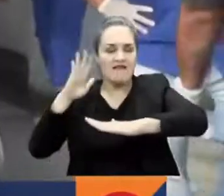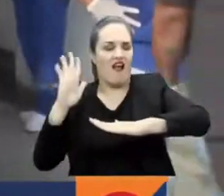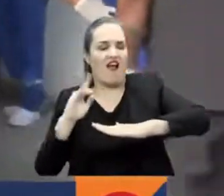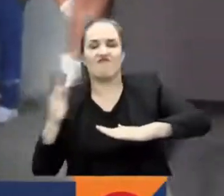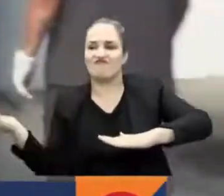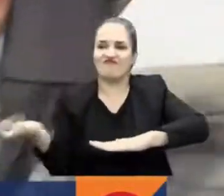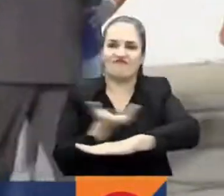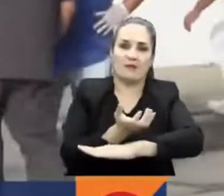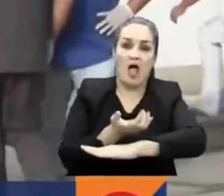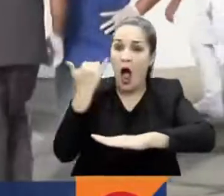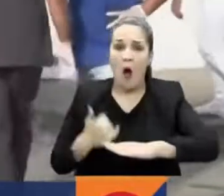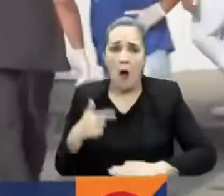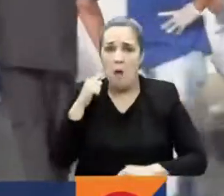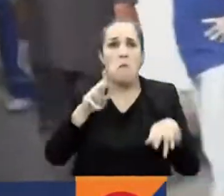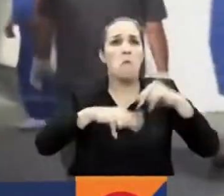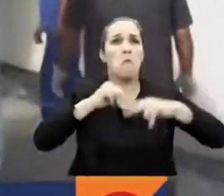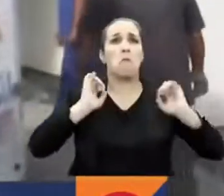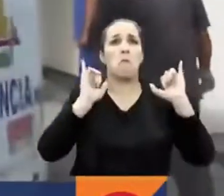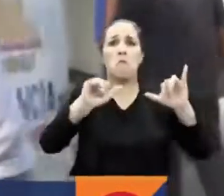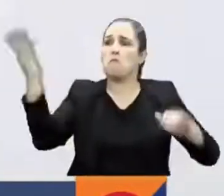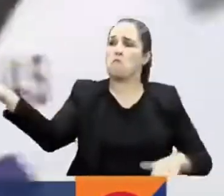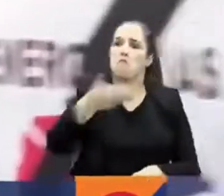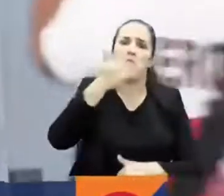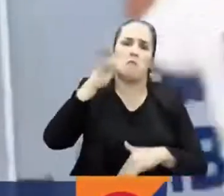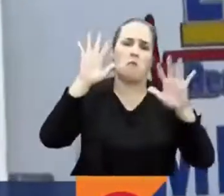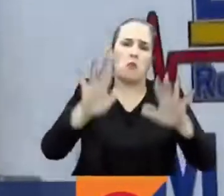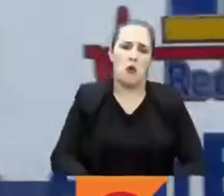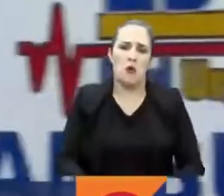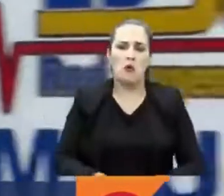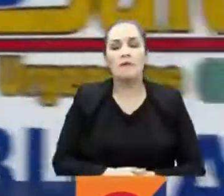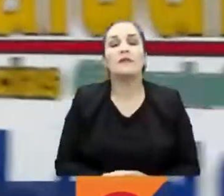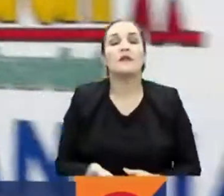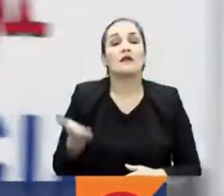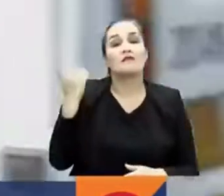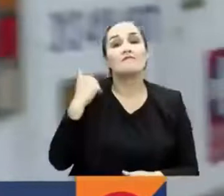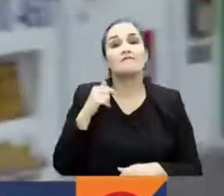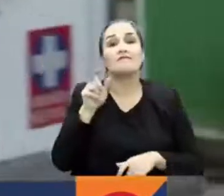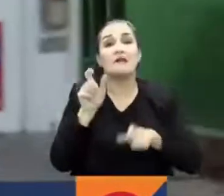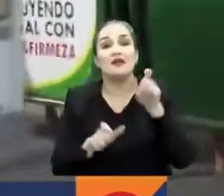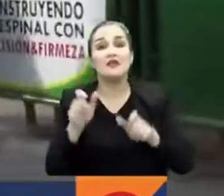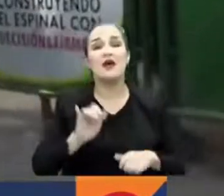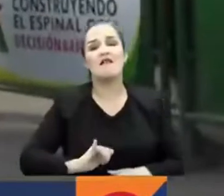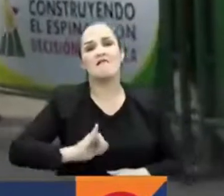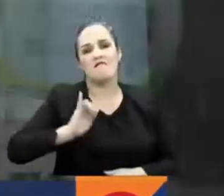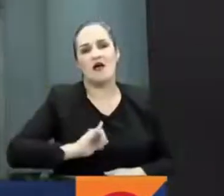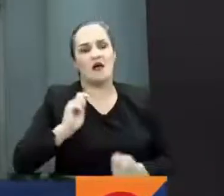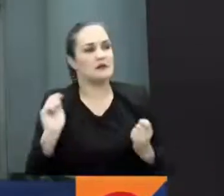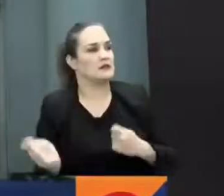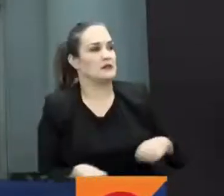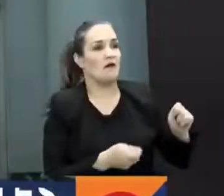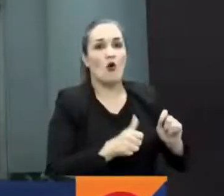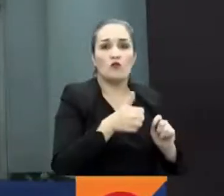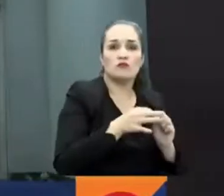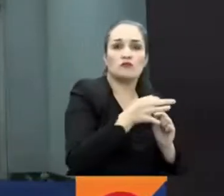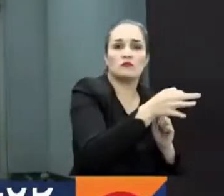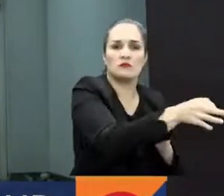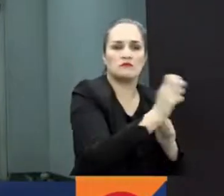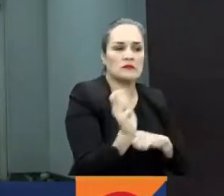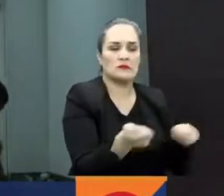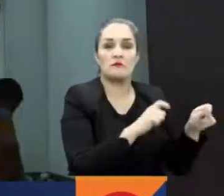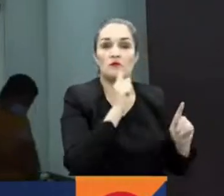hicieron. Muchos de los heridos, por su gravedad, fueron trasladados a Ibagué y a otros municipios cercanos.